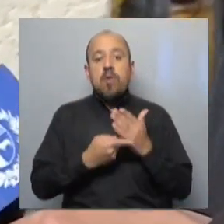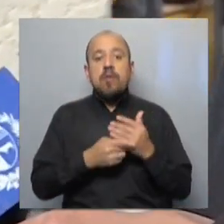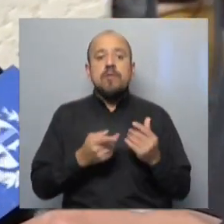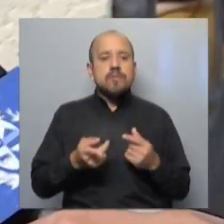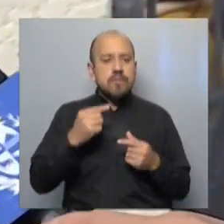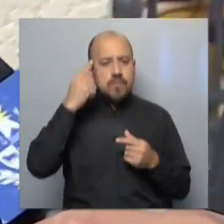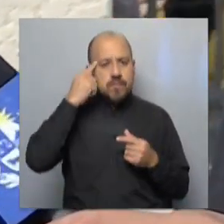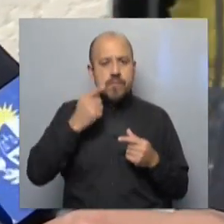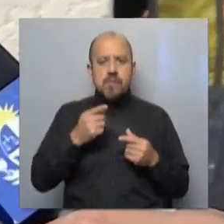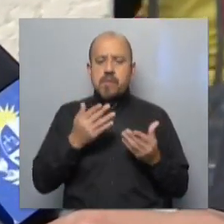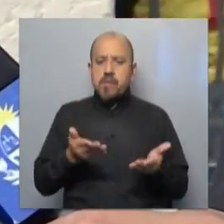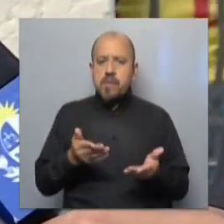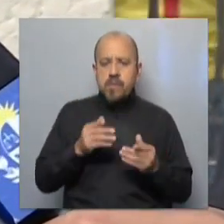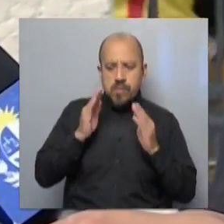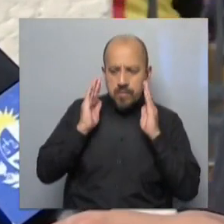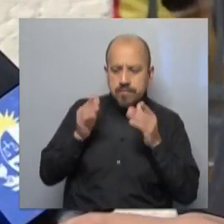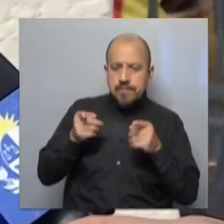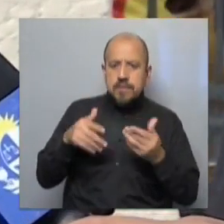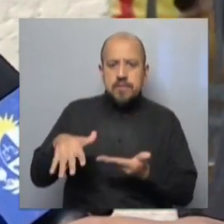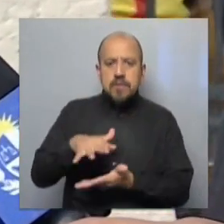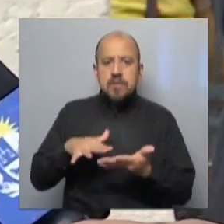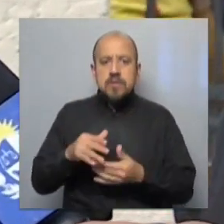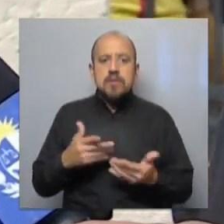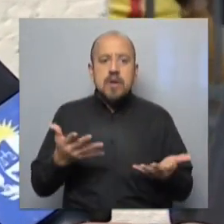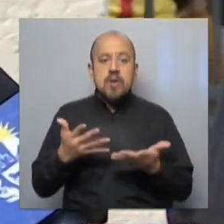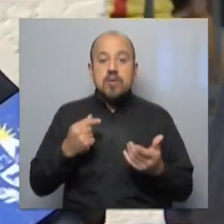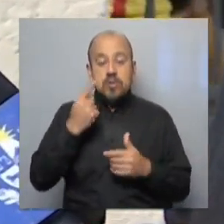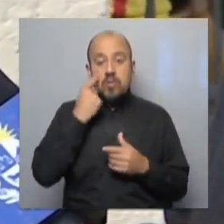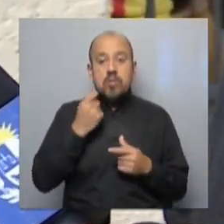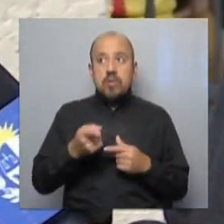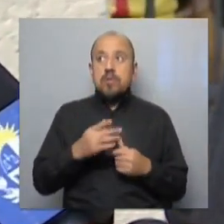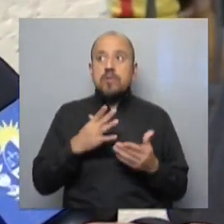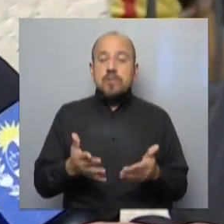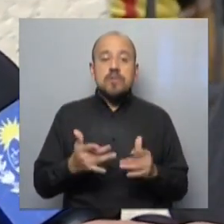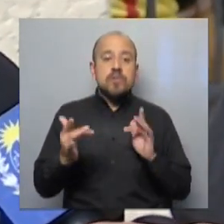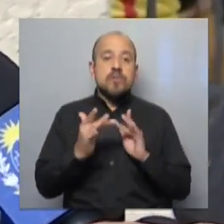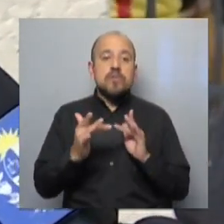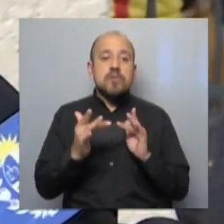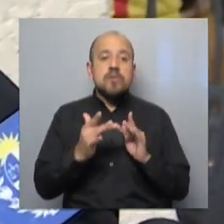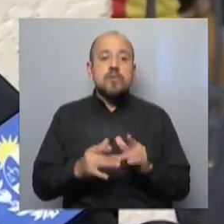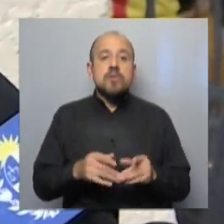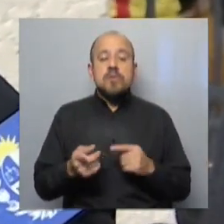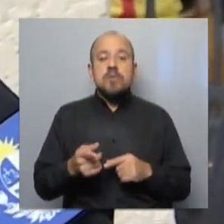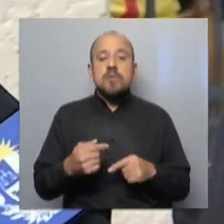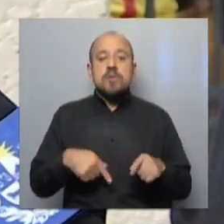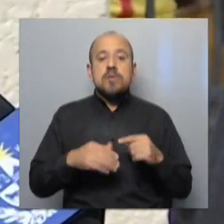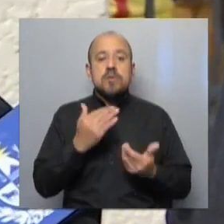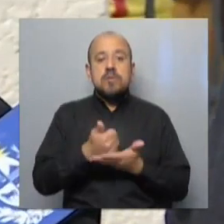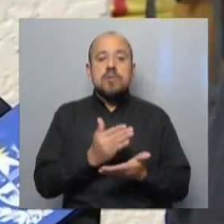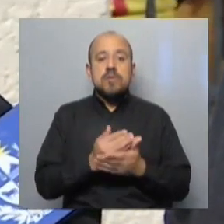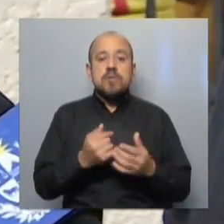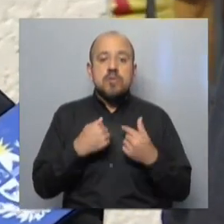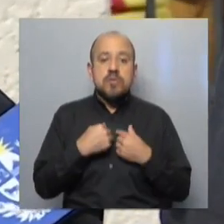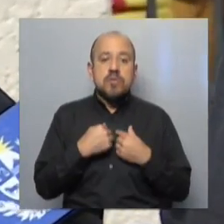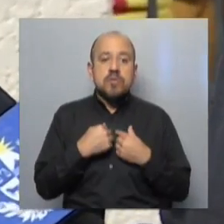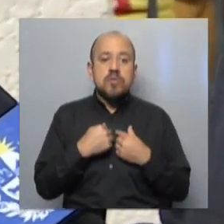tenido la mirada más específica en el territorio y ahora estamos en permanente contacto con las autoridades departamentales y nuestros técnicos